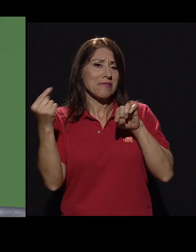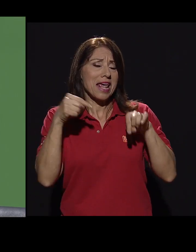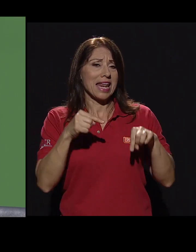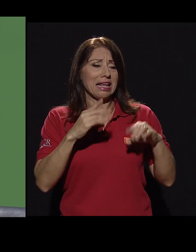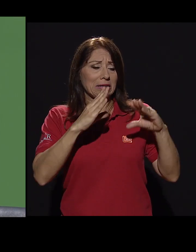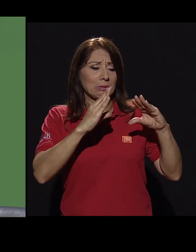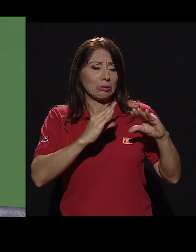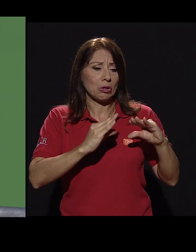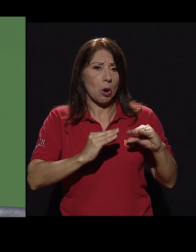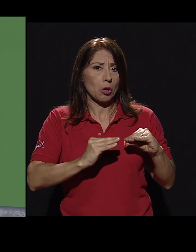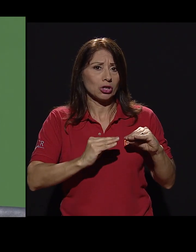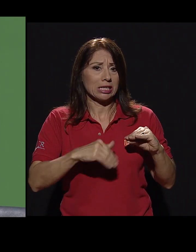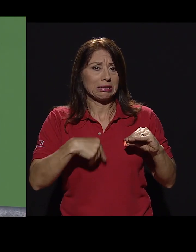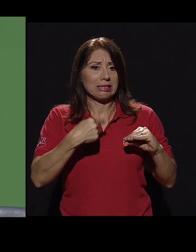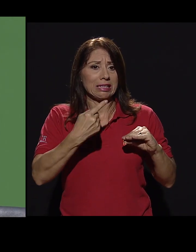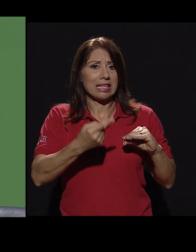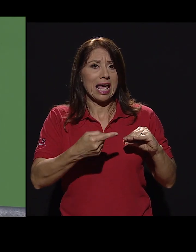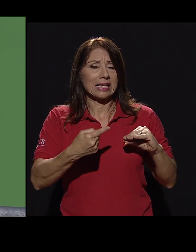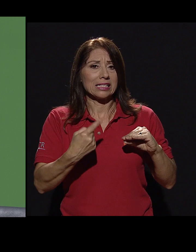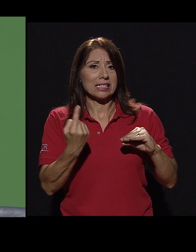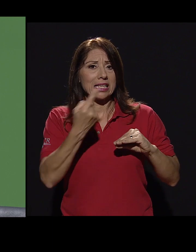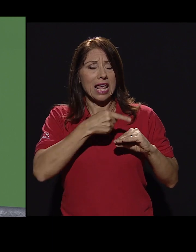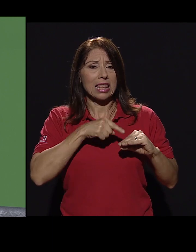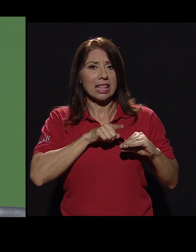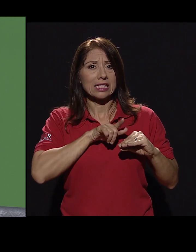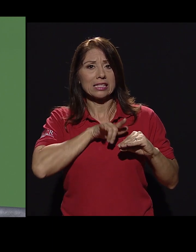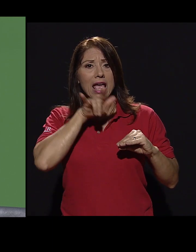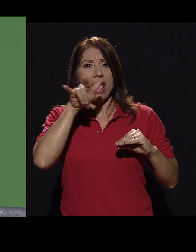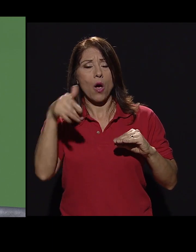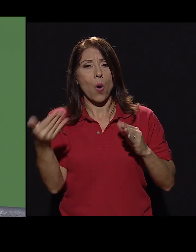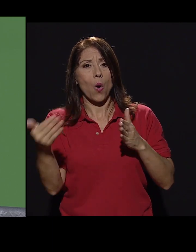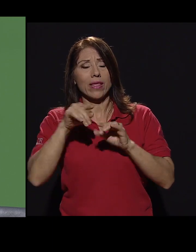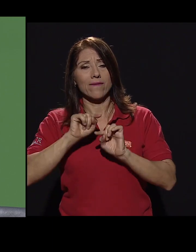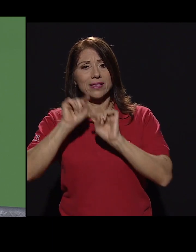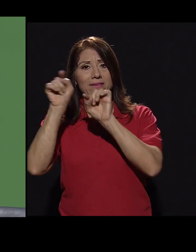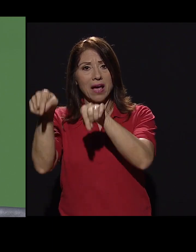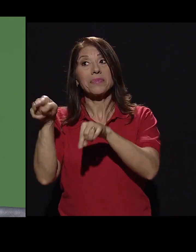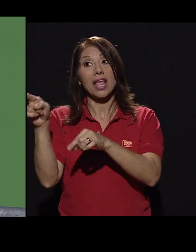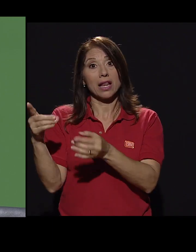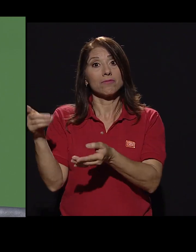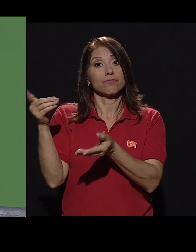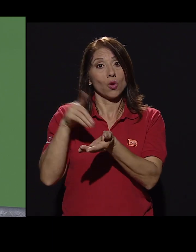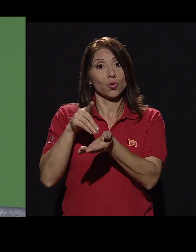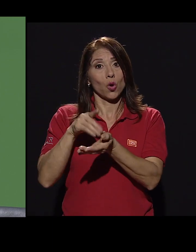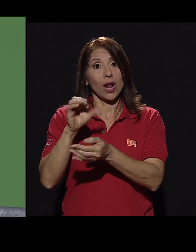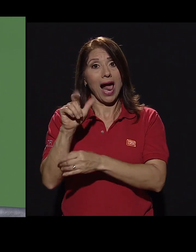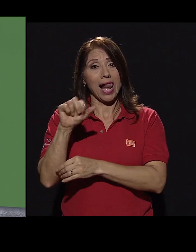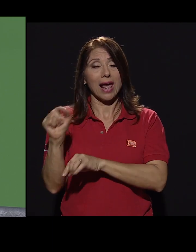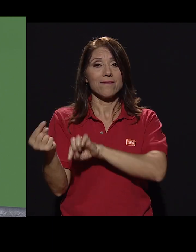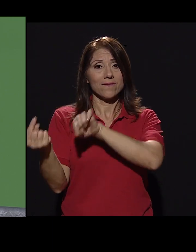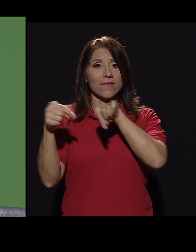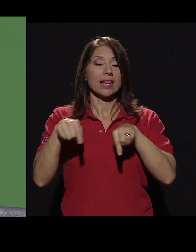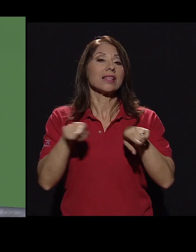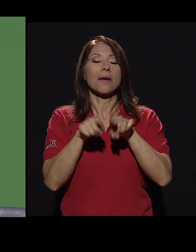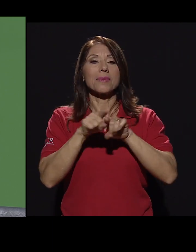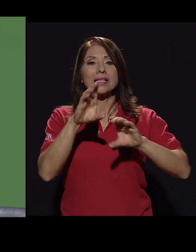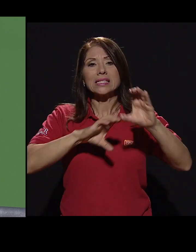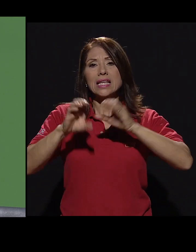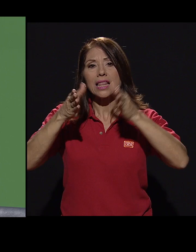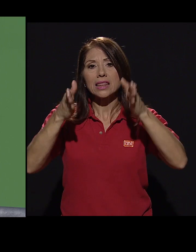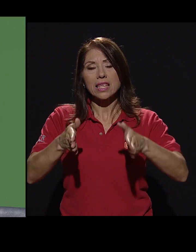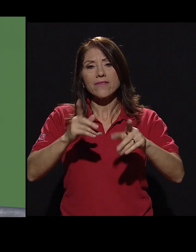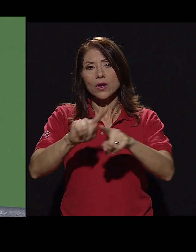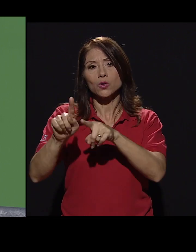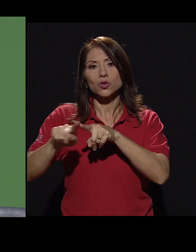se va al día siguiente Pero viene con el optimismo De querernos ayudar Doctor Alan Vienen científicos Por primera vez En un